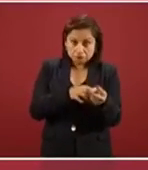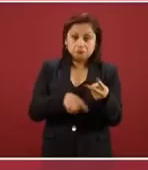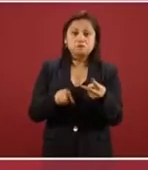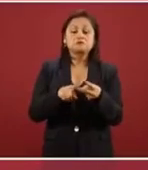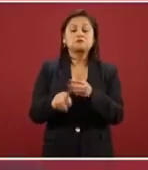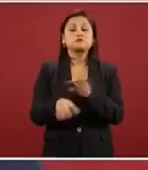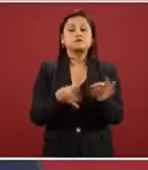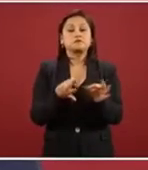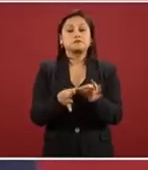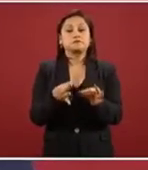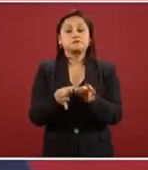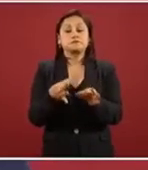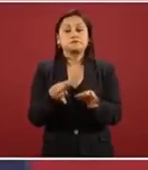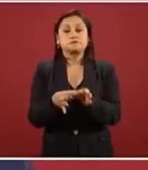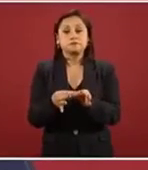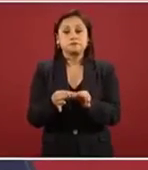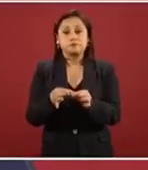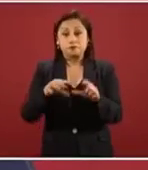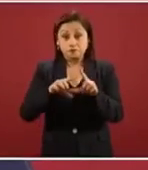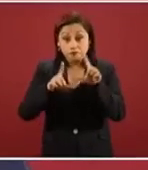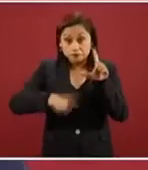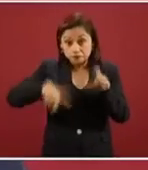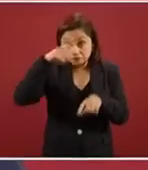mantenemos finanzas públicas sanas.